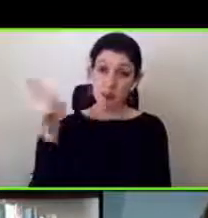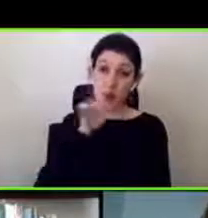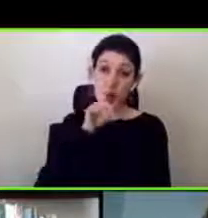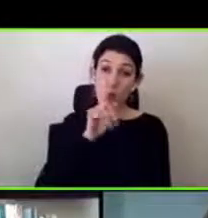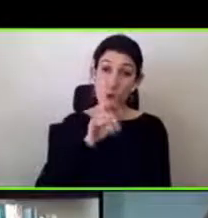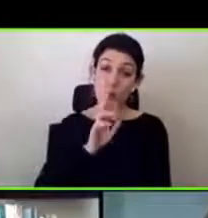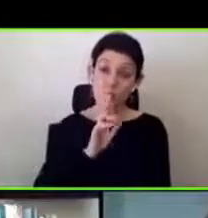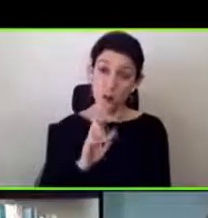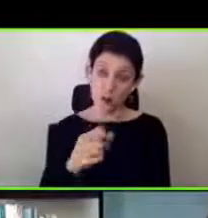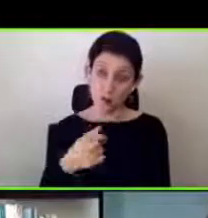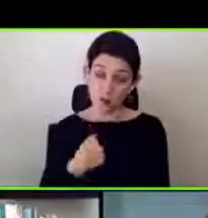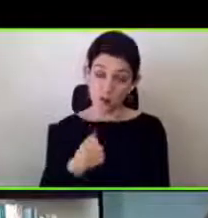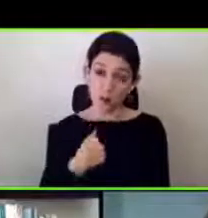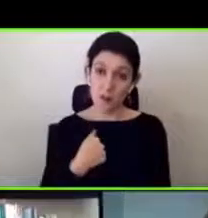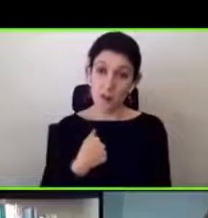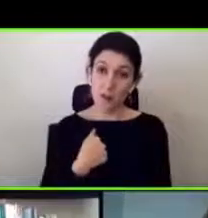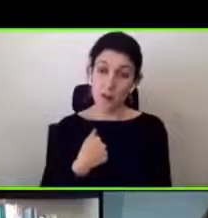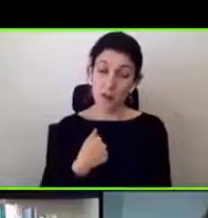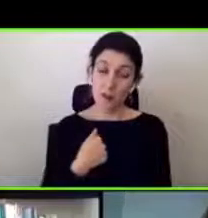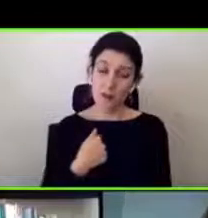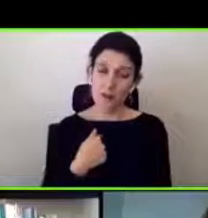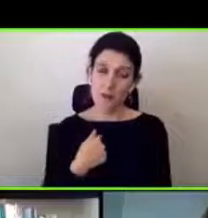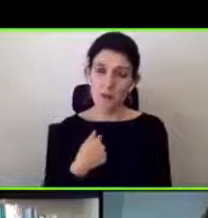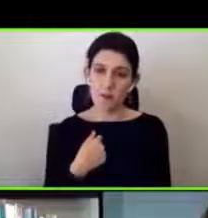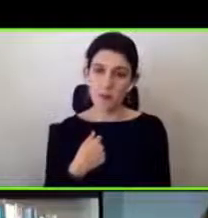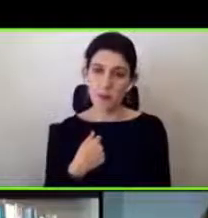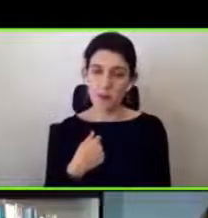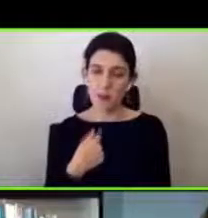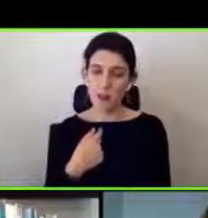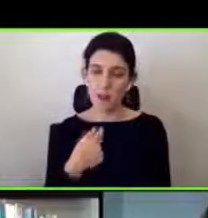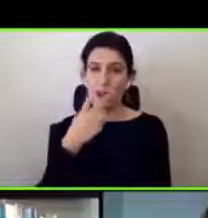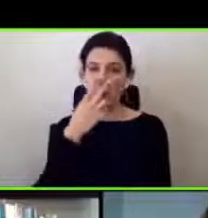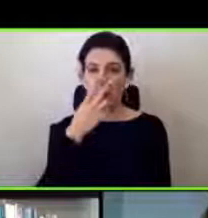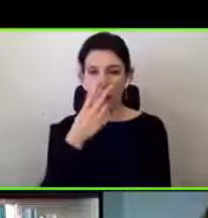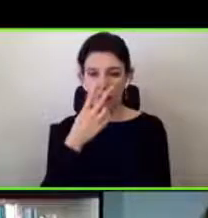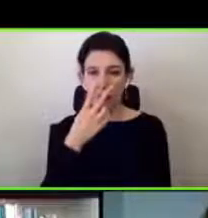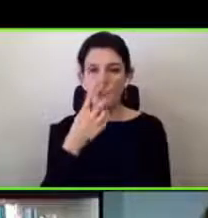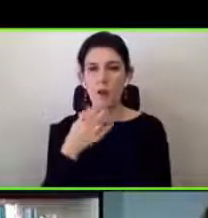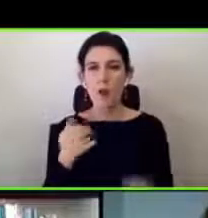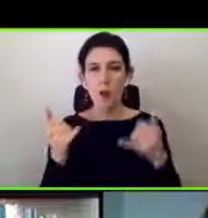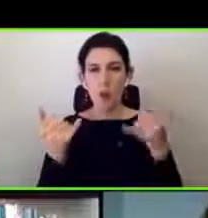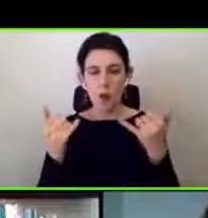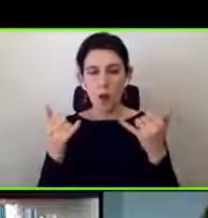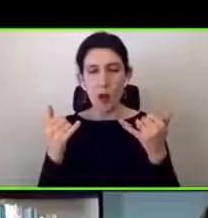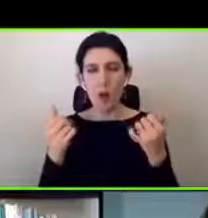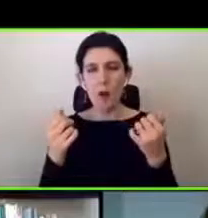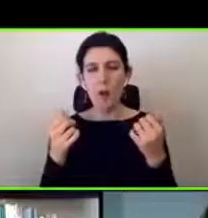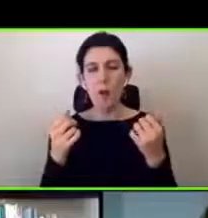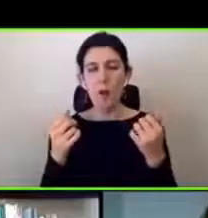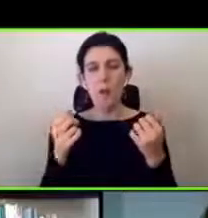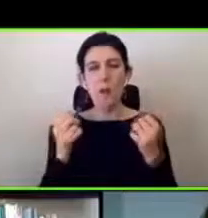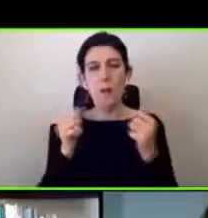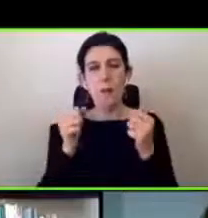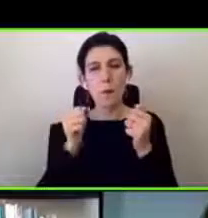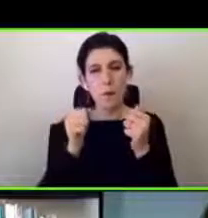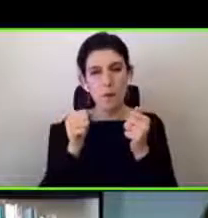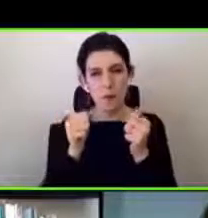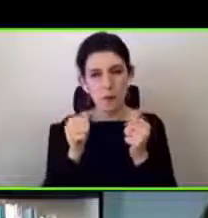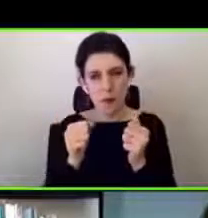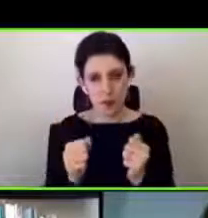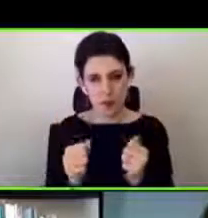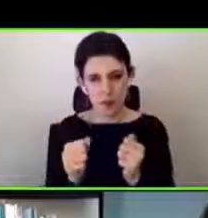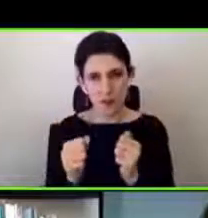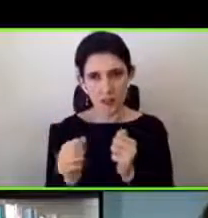a considerar las posibilidades que el juego presenta en el espacio de la interacción